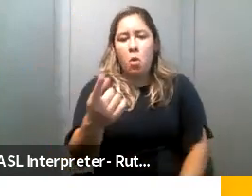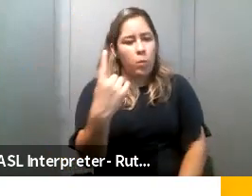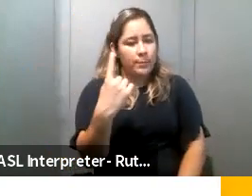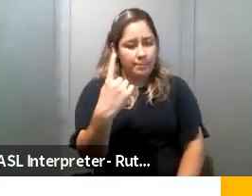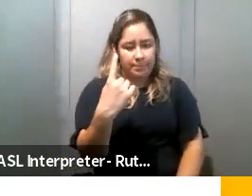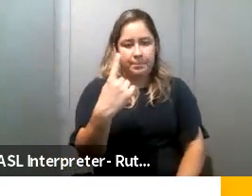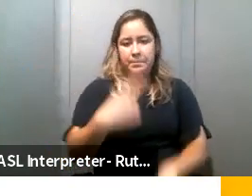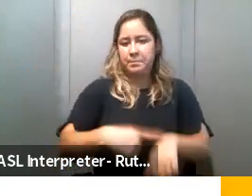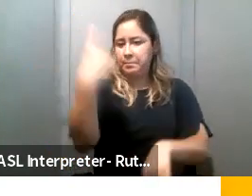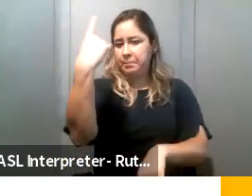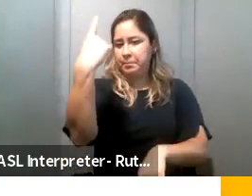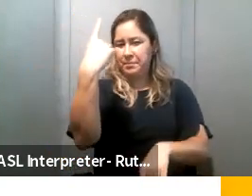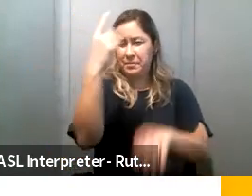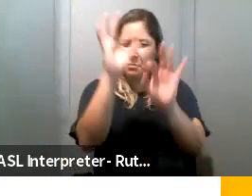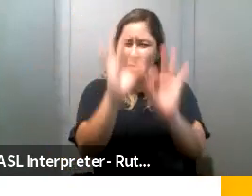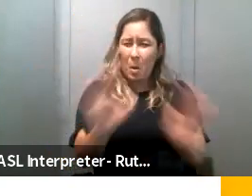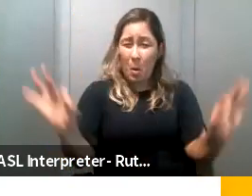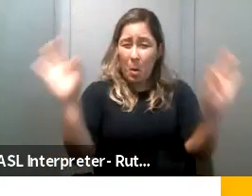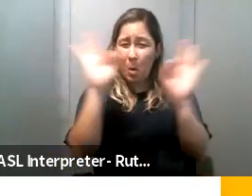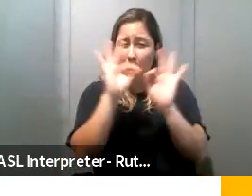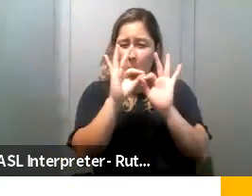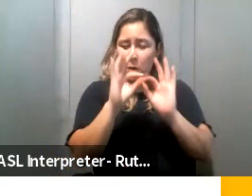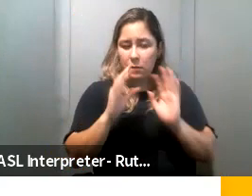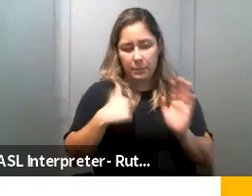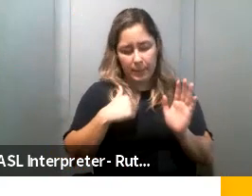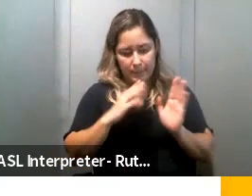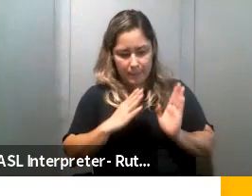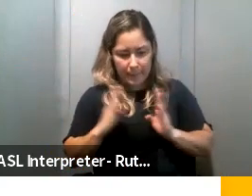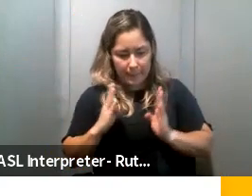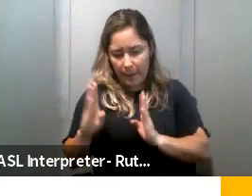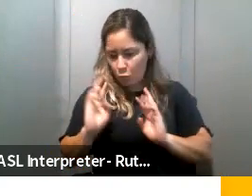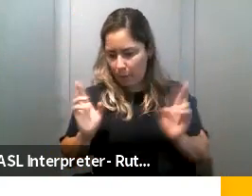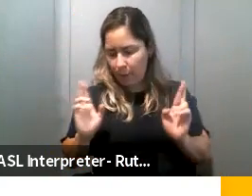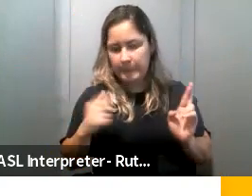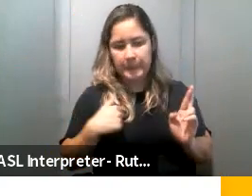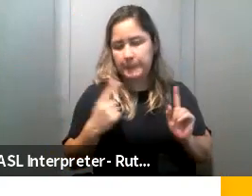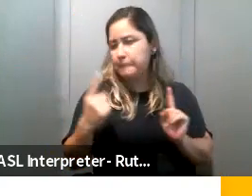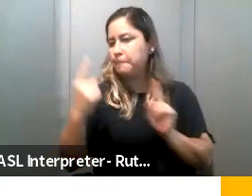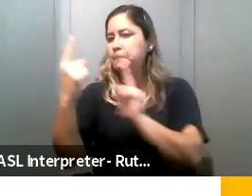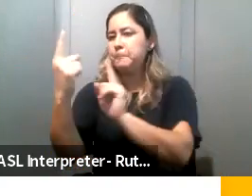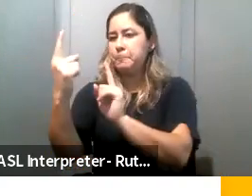fianza, entonces es muy importante estar bien preparado para esa audiencia.